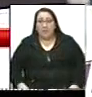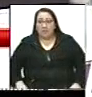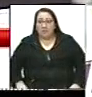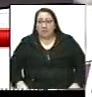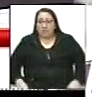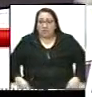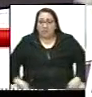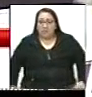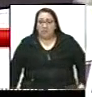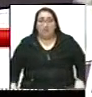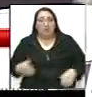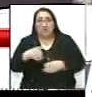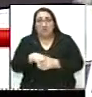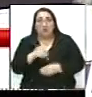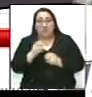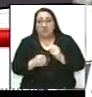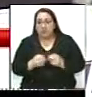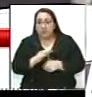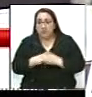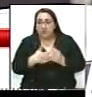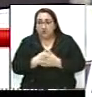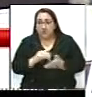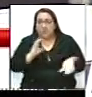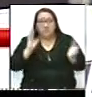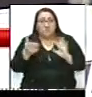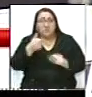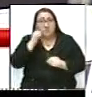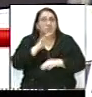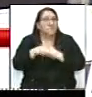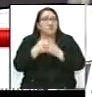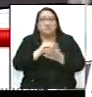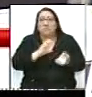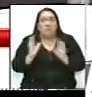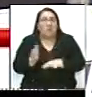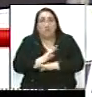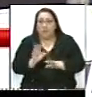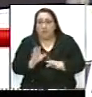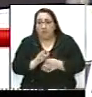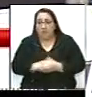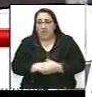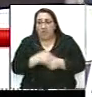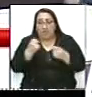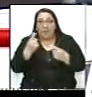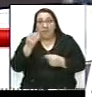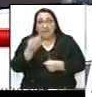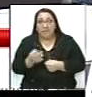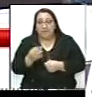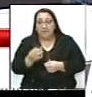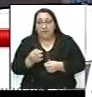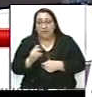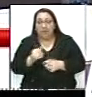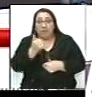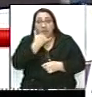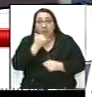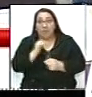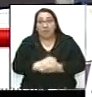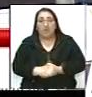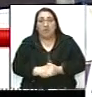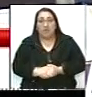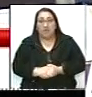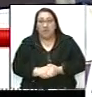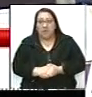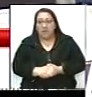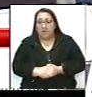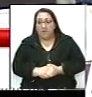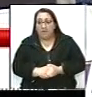se hace el referéndum, no hay una fecha establecida. Todo ha cambiado. Ayer cambió todo. Porque creo que se han dado cuenta efectivamente que han cometido un error garrafal, porque además todos